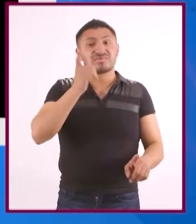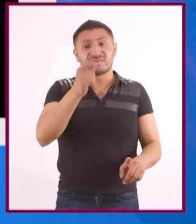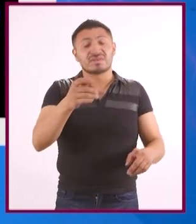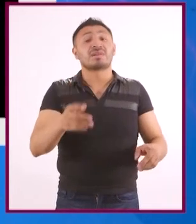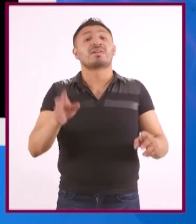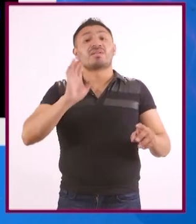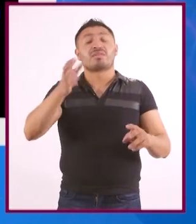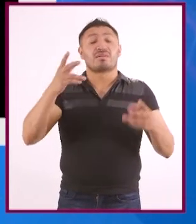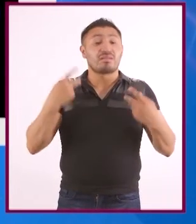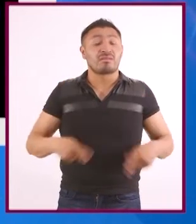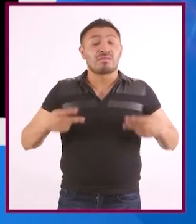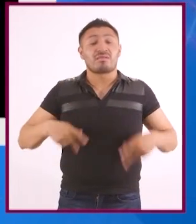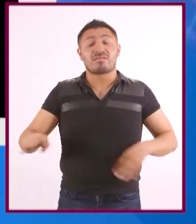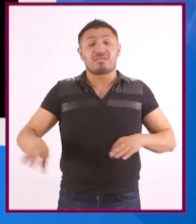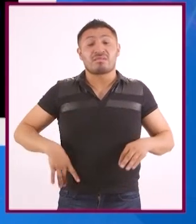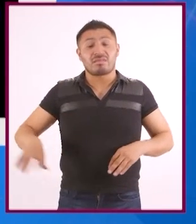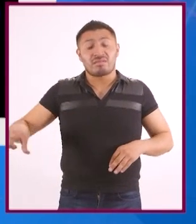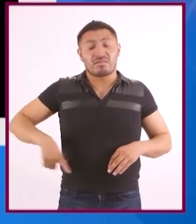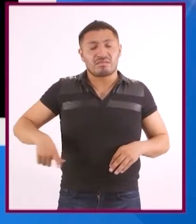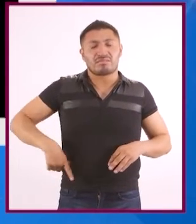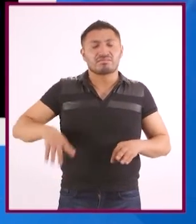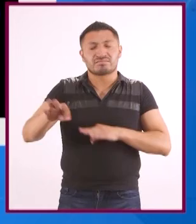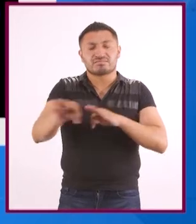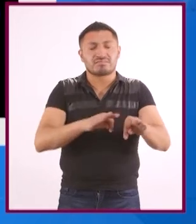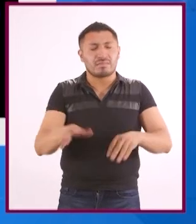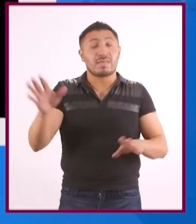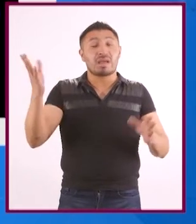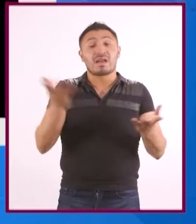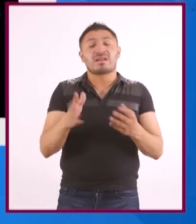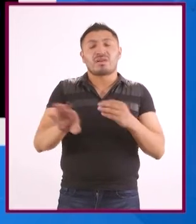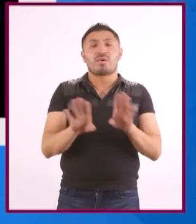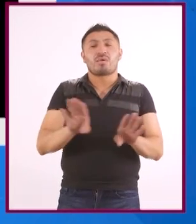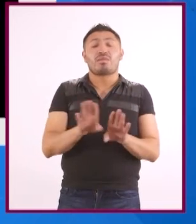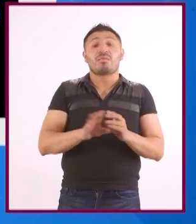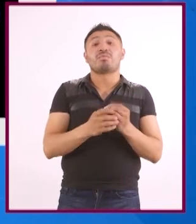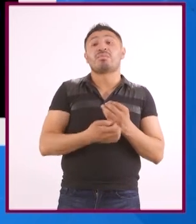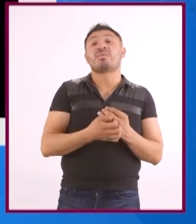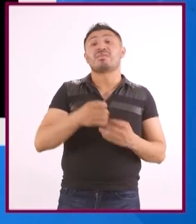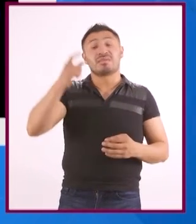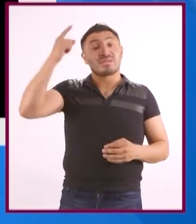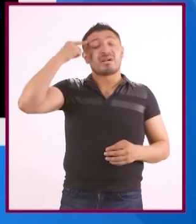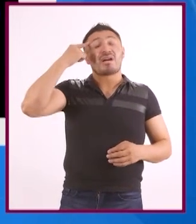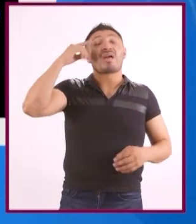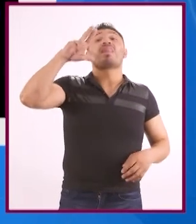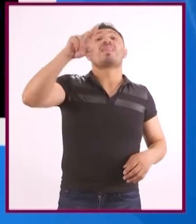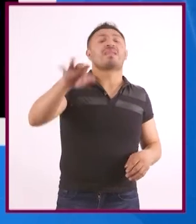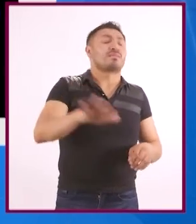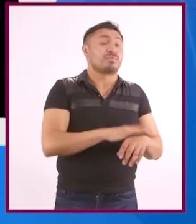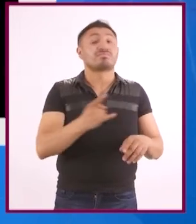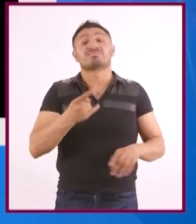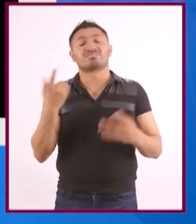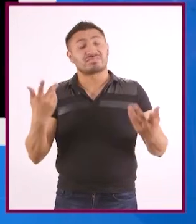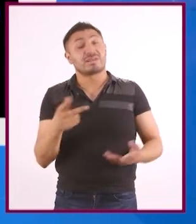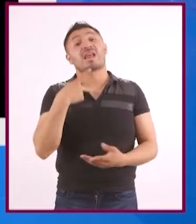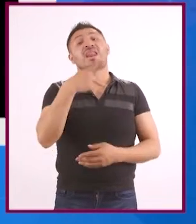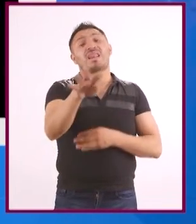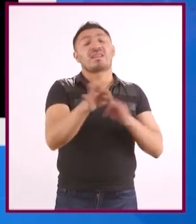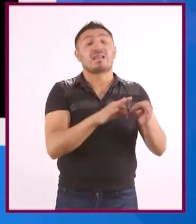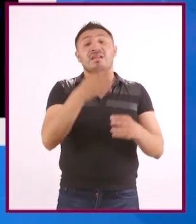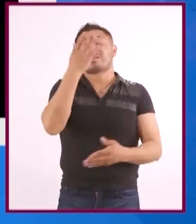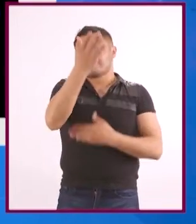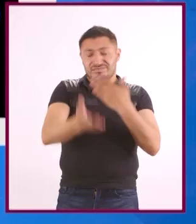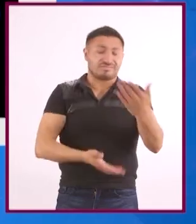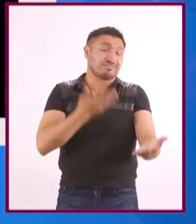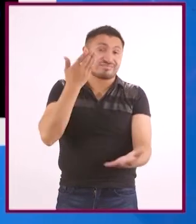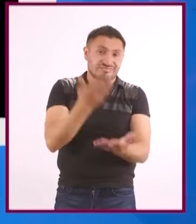un servidor público es el que pues hace esa objeción de conciencia, ¿no? Porque finalmente su papel, su función es